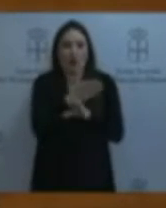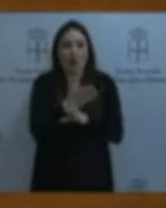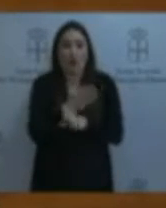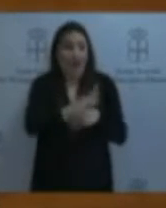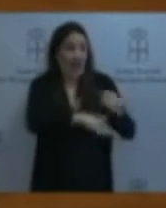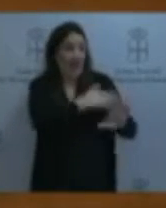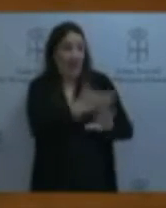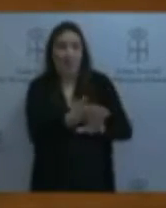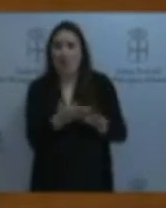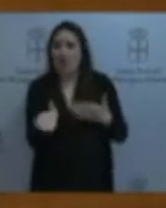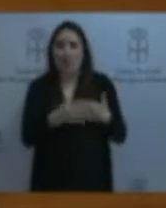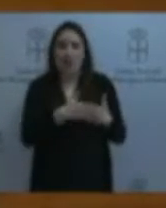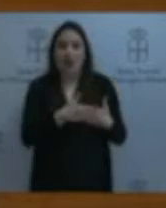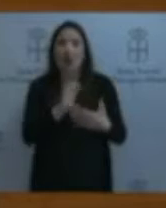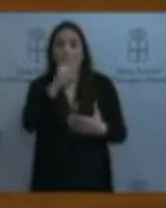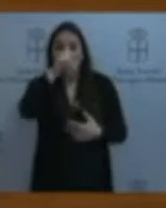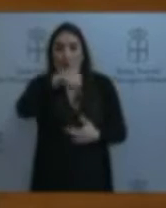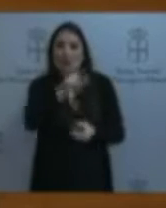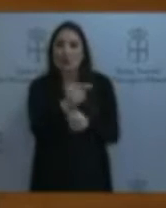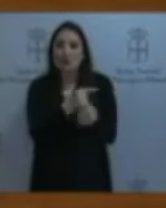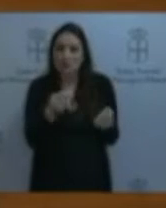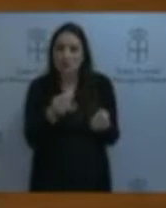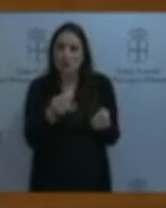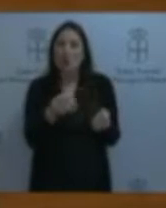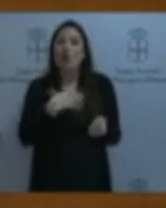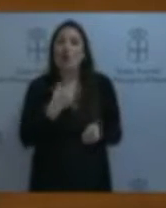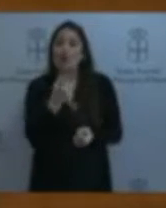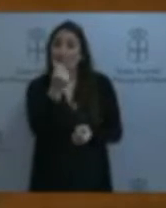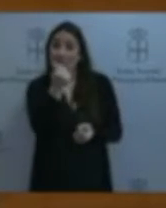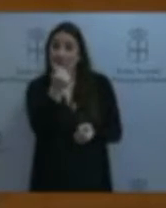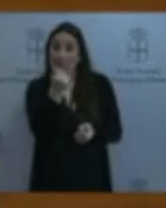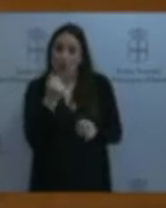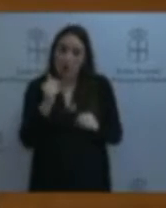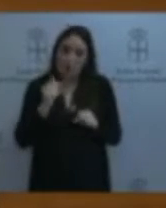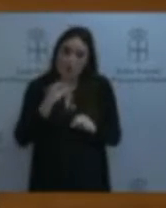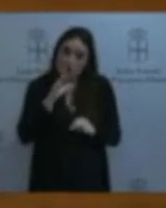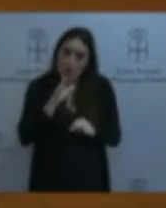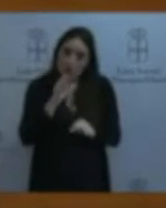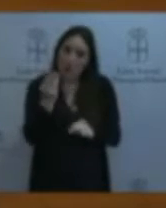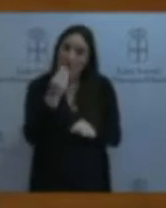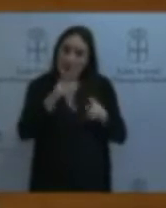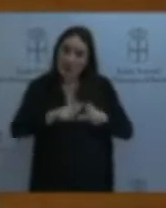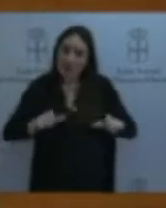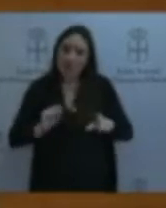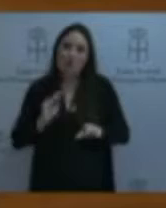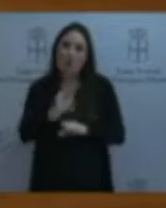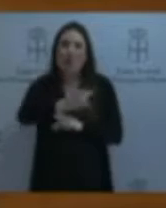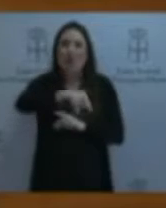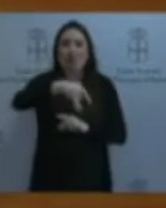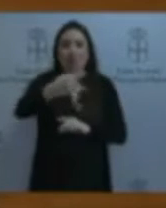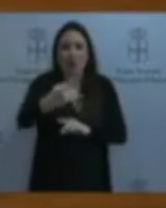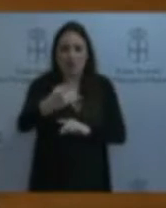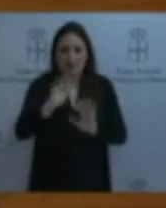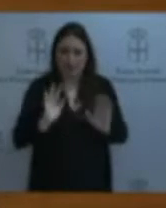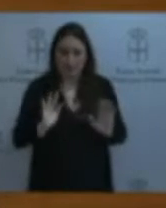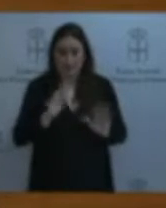cerrados, o que este año en los presupuestos se haya doblado el dinero dedicado a los comedores escolares, pasando a más de 200.000 euros. Por